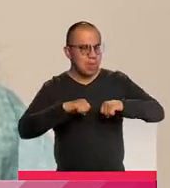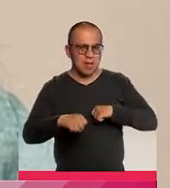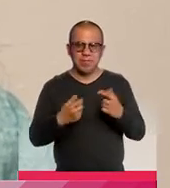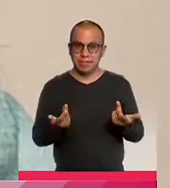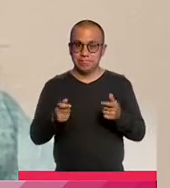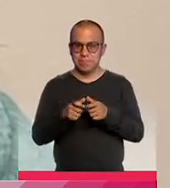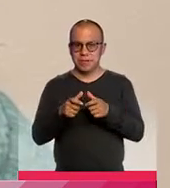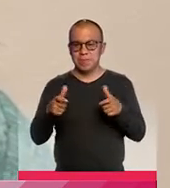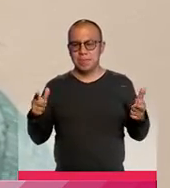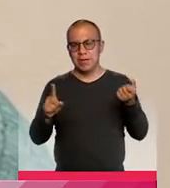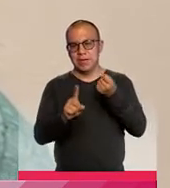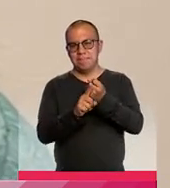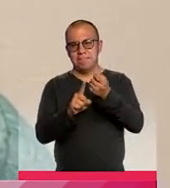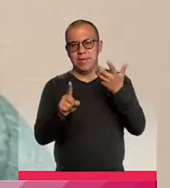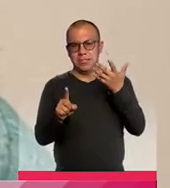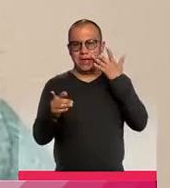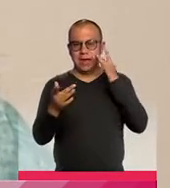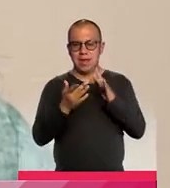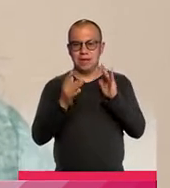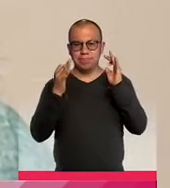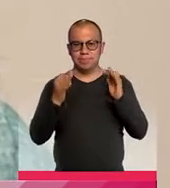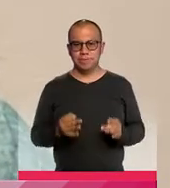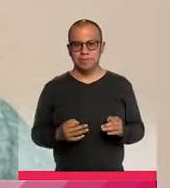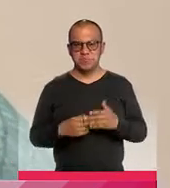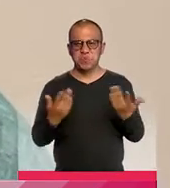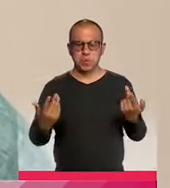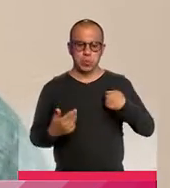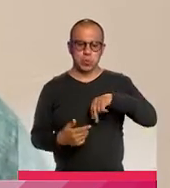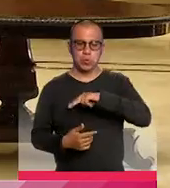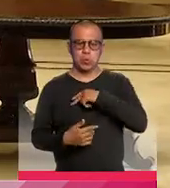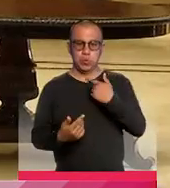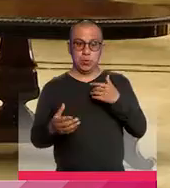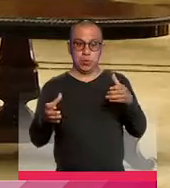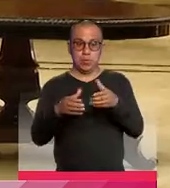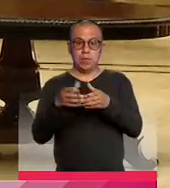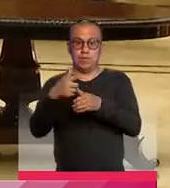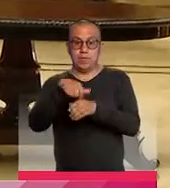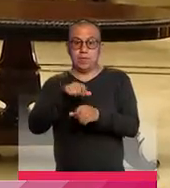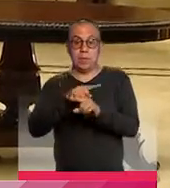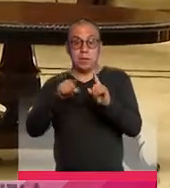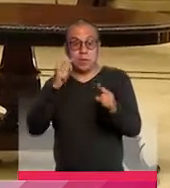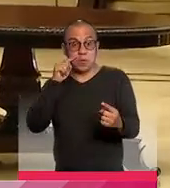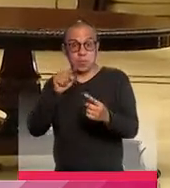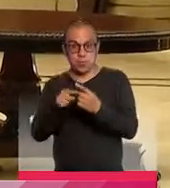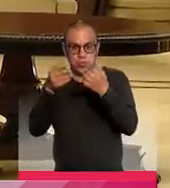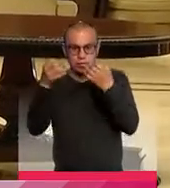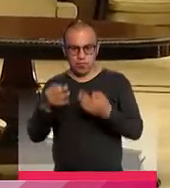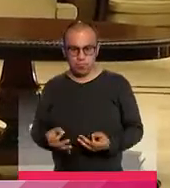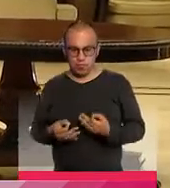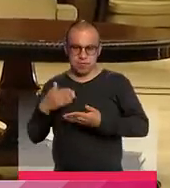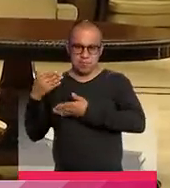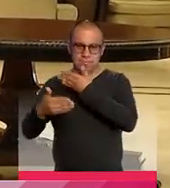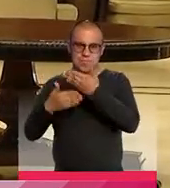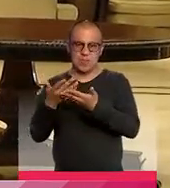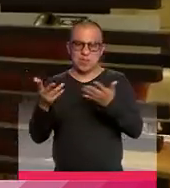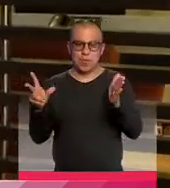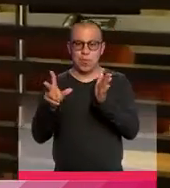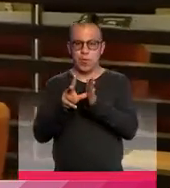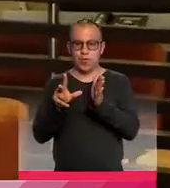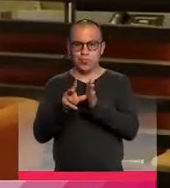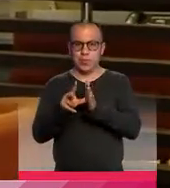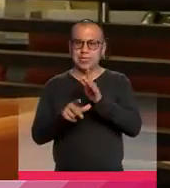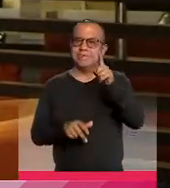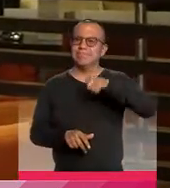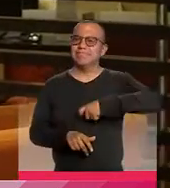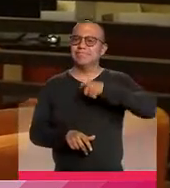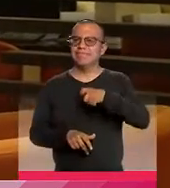va a impactar significativamente nuestro sector. Pero para mantener estas buenas perspectivas, los hoteleros aseguran que